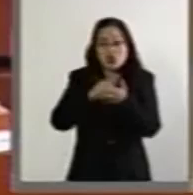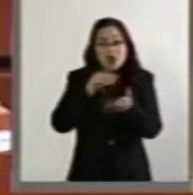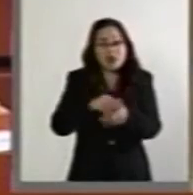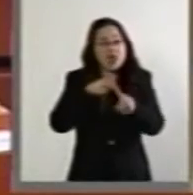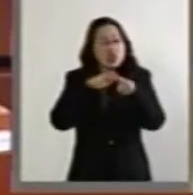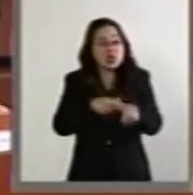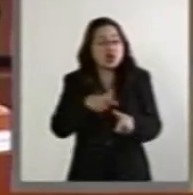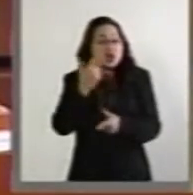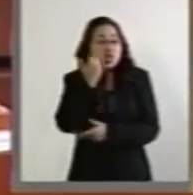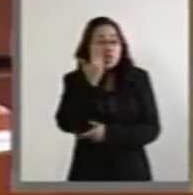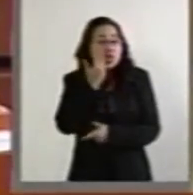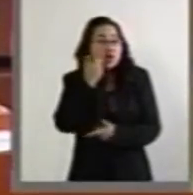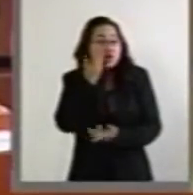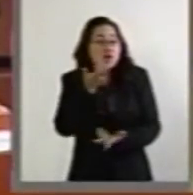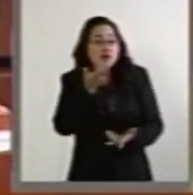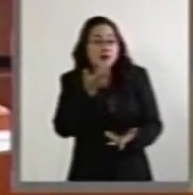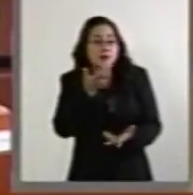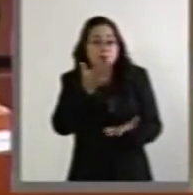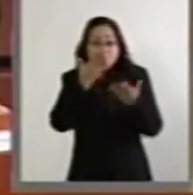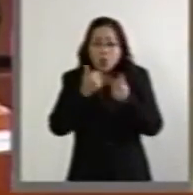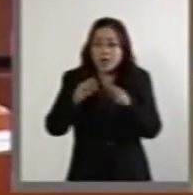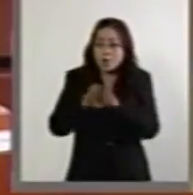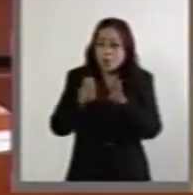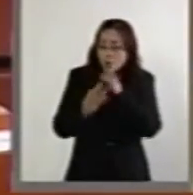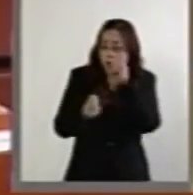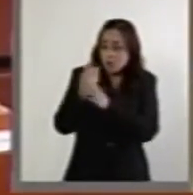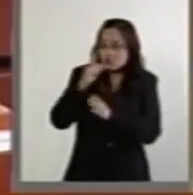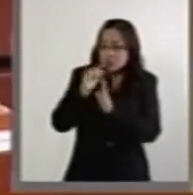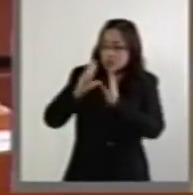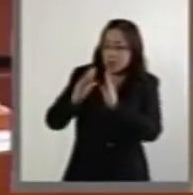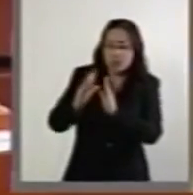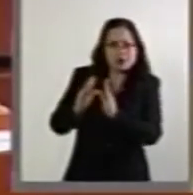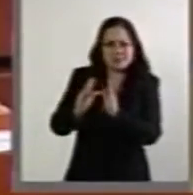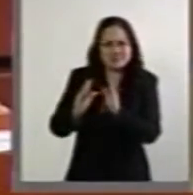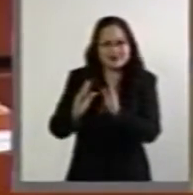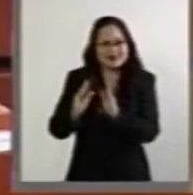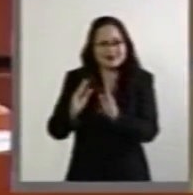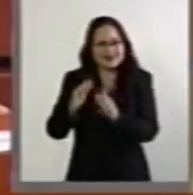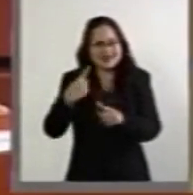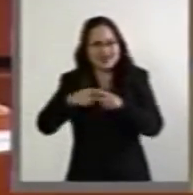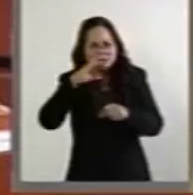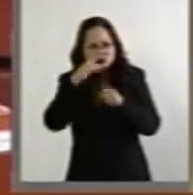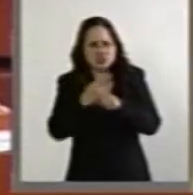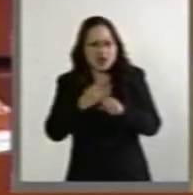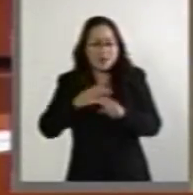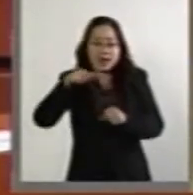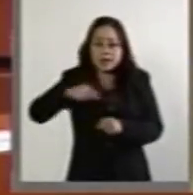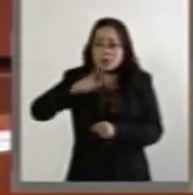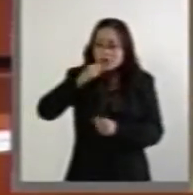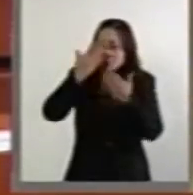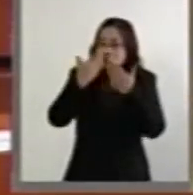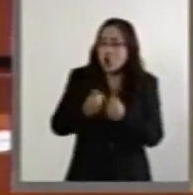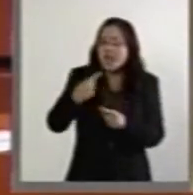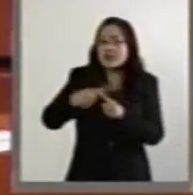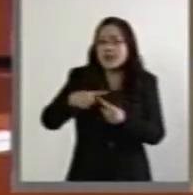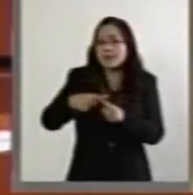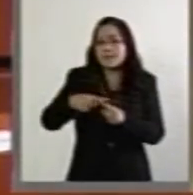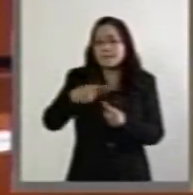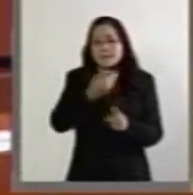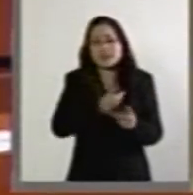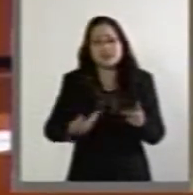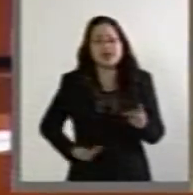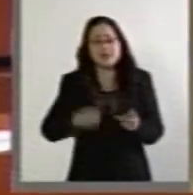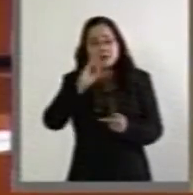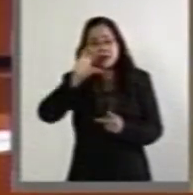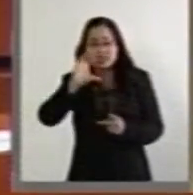de que no hay manera de formar policías. Los responsables de que no haya policías en este país han sido el presidente